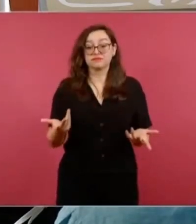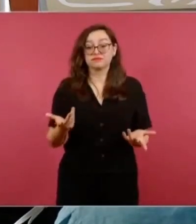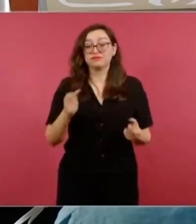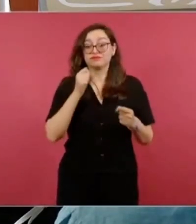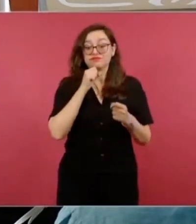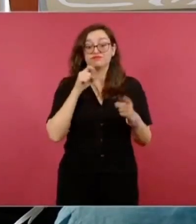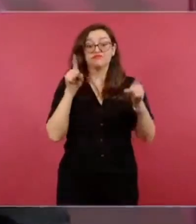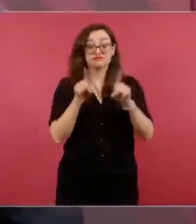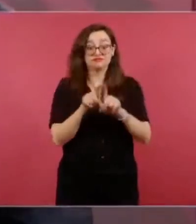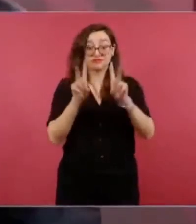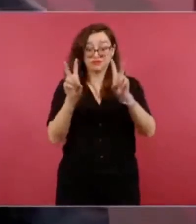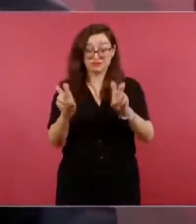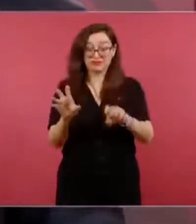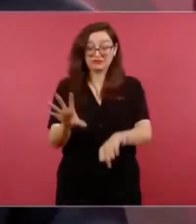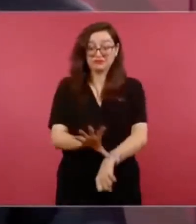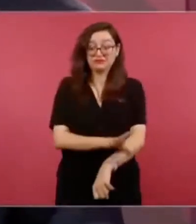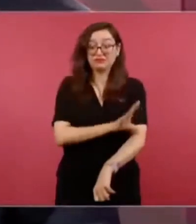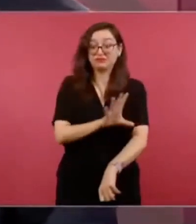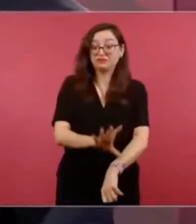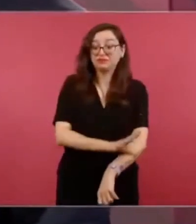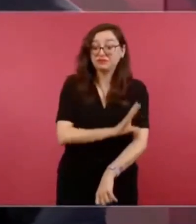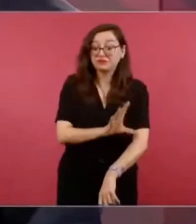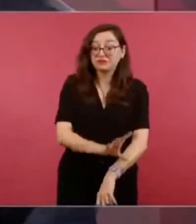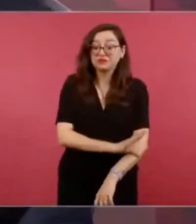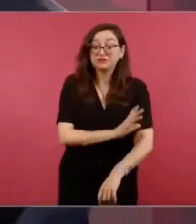una refinería en el país.